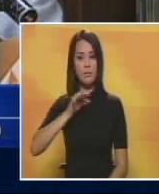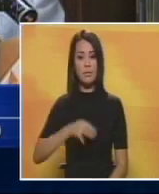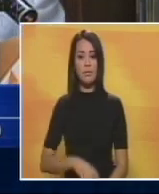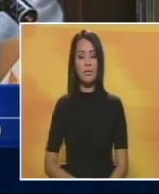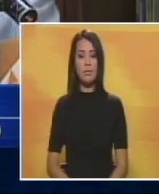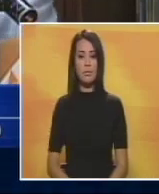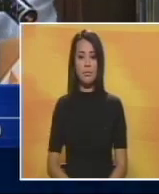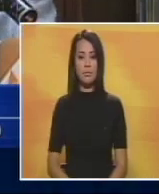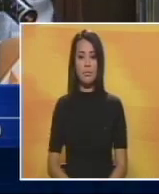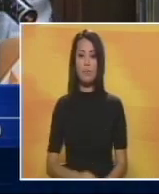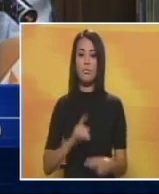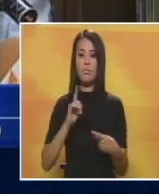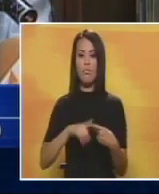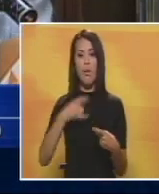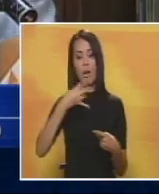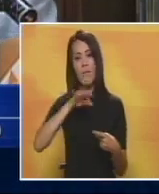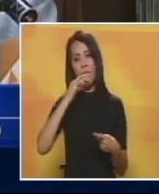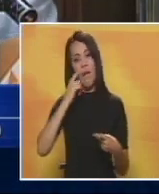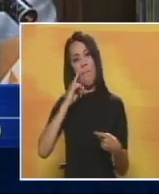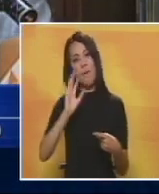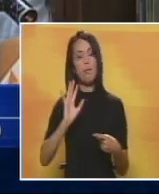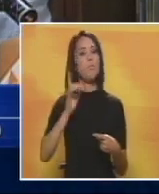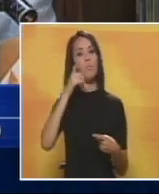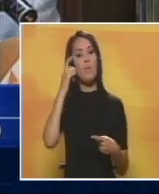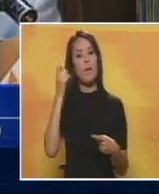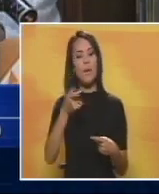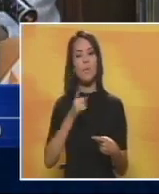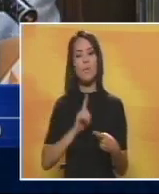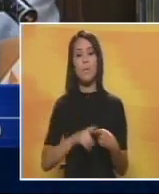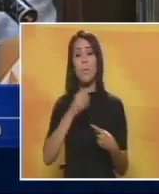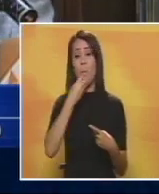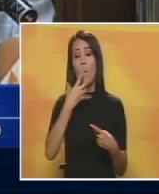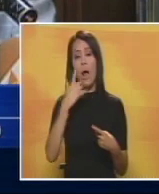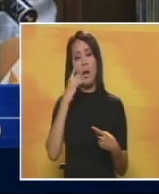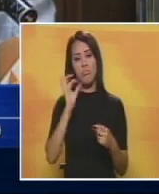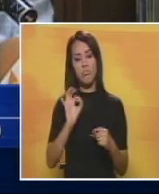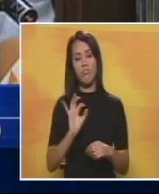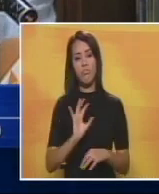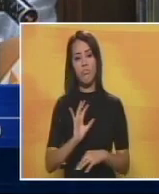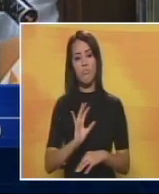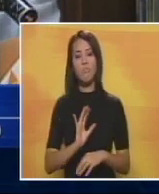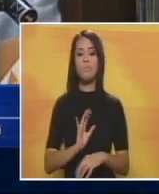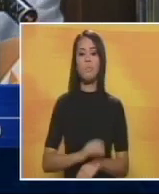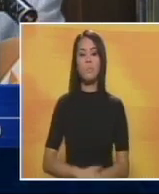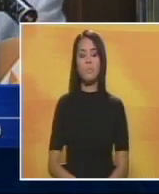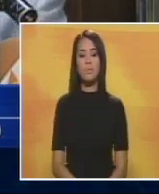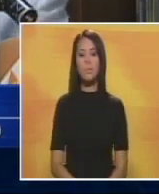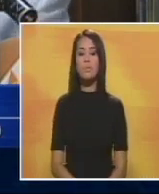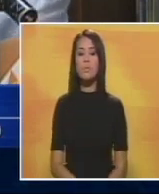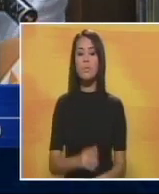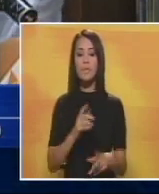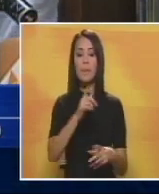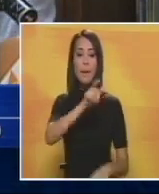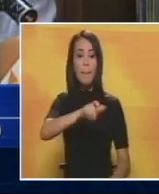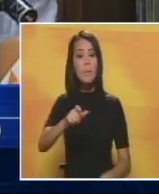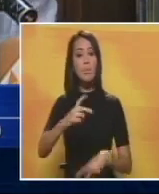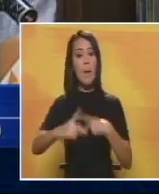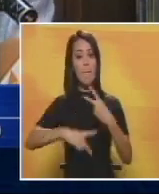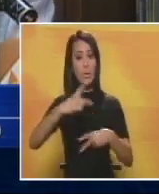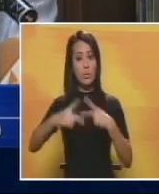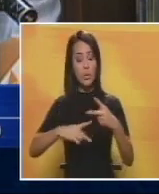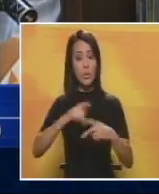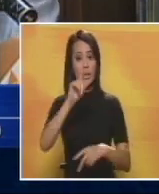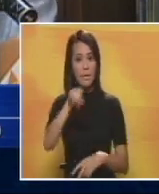clases populares con una calidad buena, determinada, donde tanto los productores como